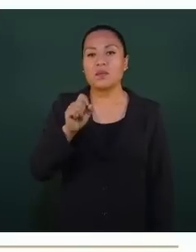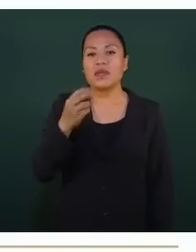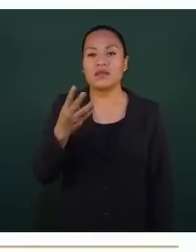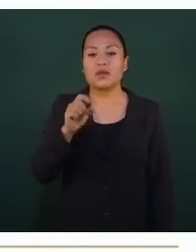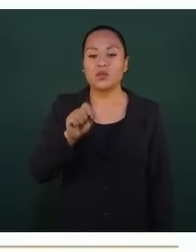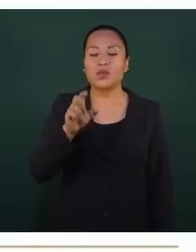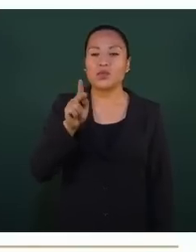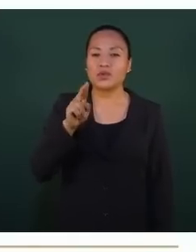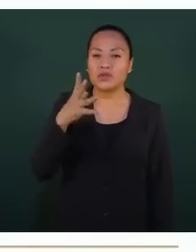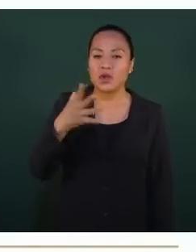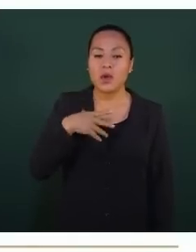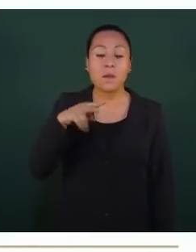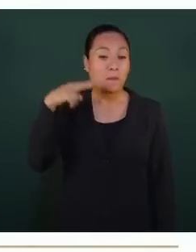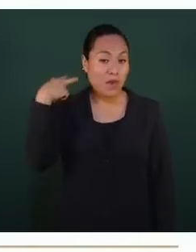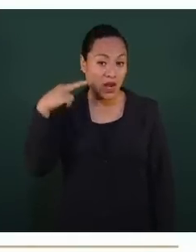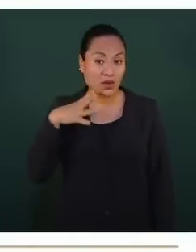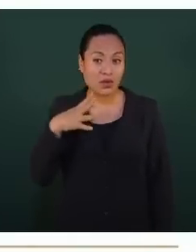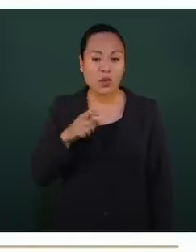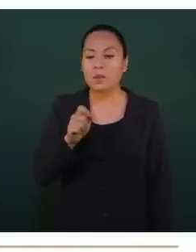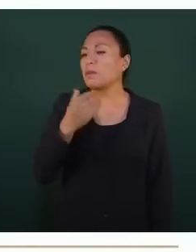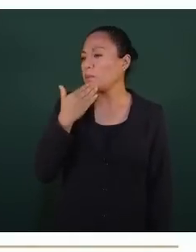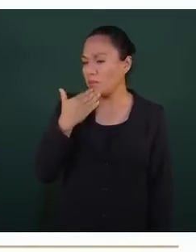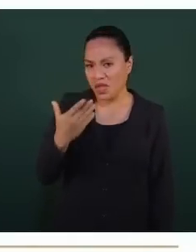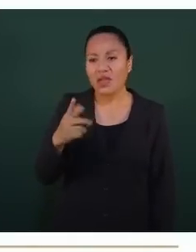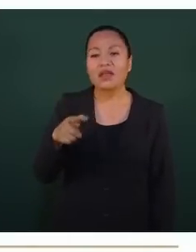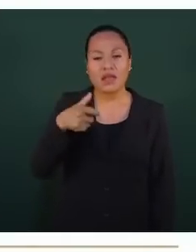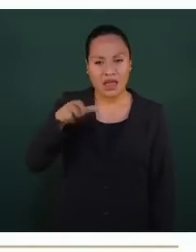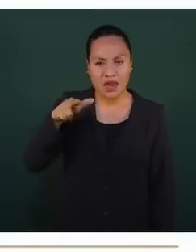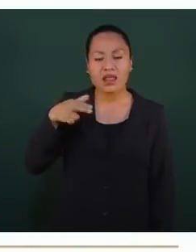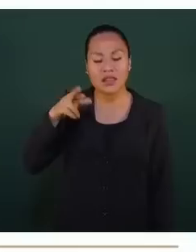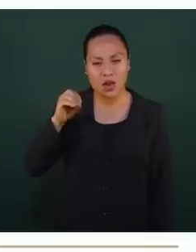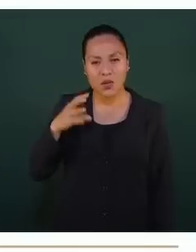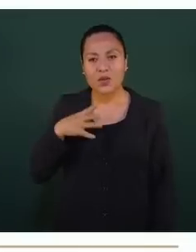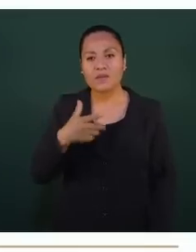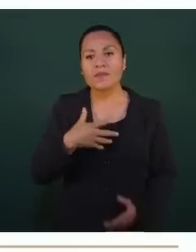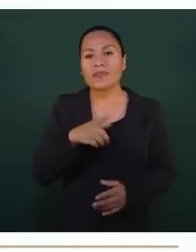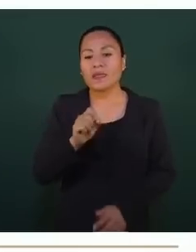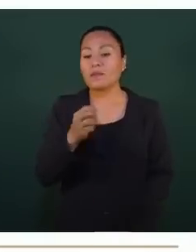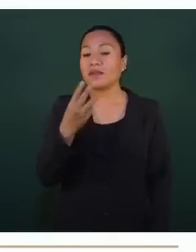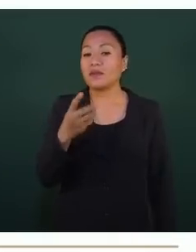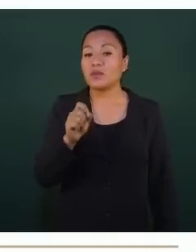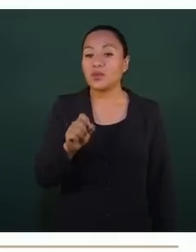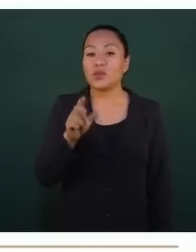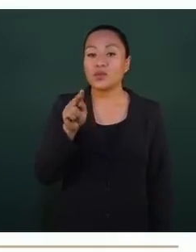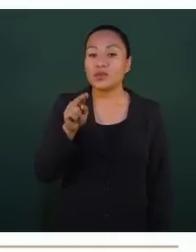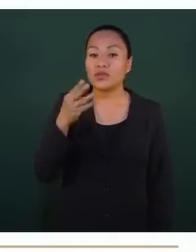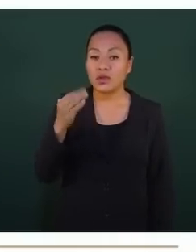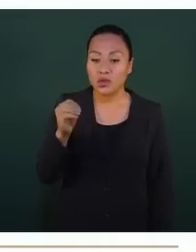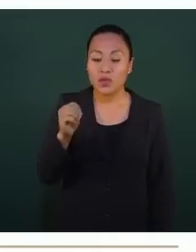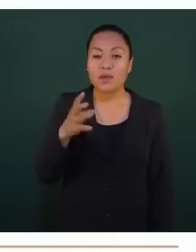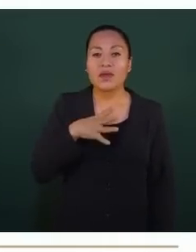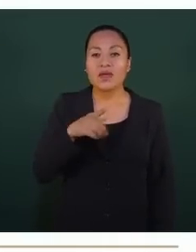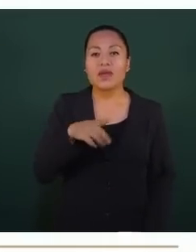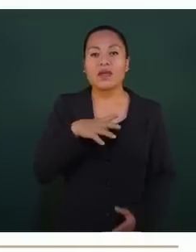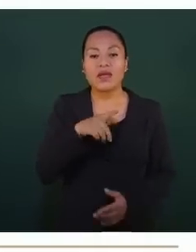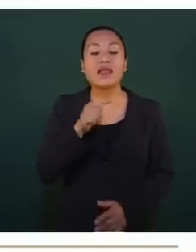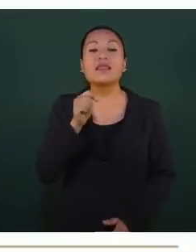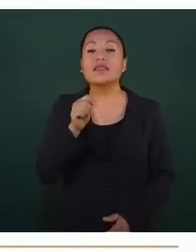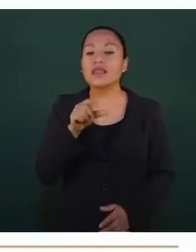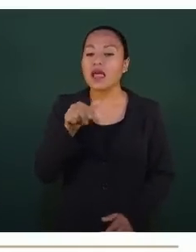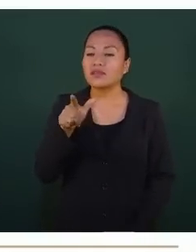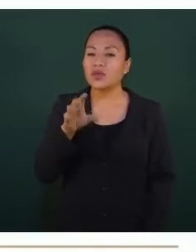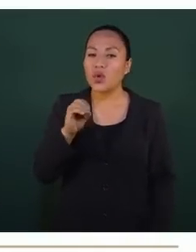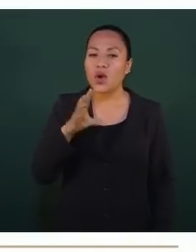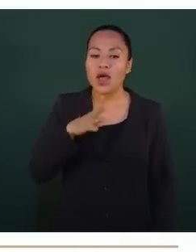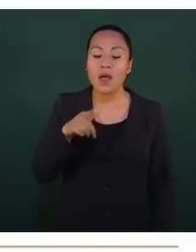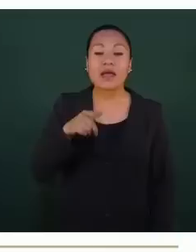Medellín de Bravo, Veracruz, muy buen precio en Querétaro. Más caras, 23.89 de franquicia Pemex en Taxco de Alarcón,